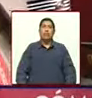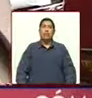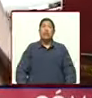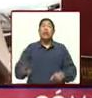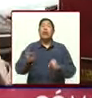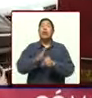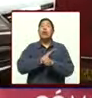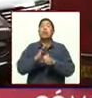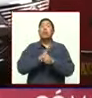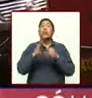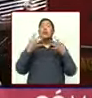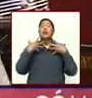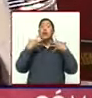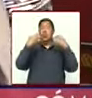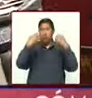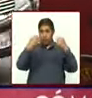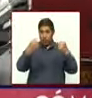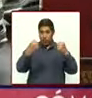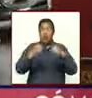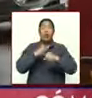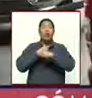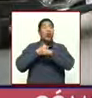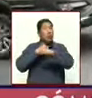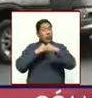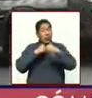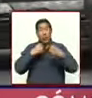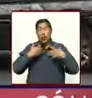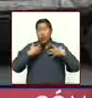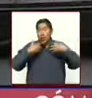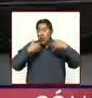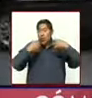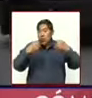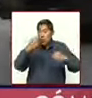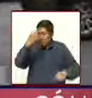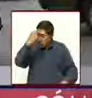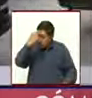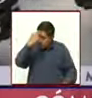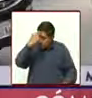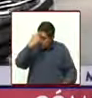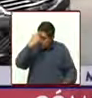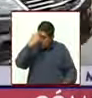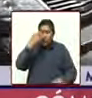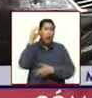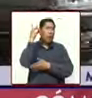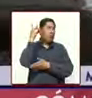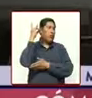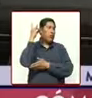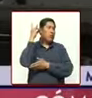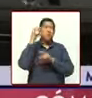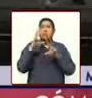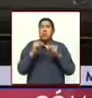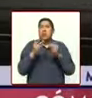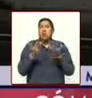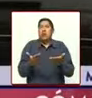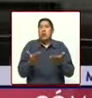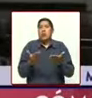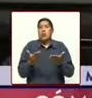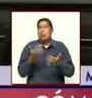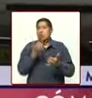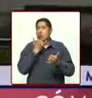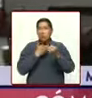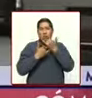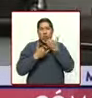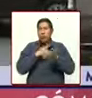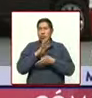El Ministerio de Salud tiene que ocuparse de hacer políticas de salud mental. Lamentablemente en Bolivia no hay eso, ¿no? O sea, todos cuidan